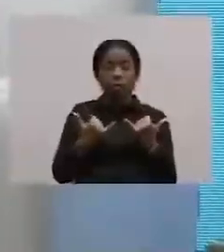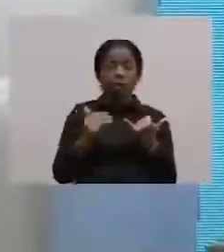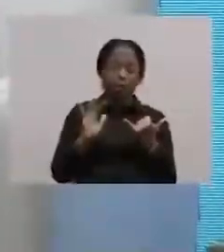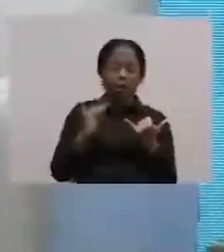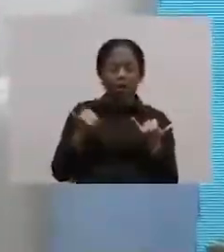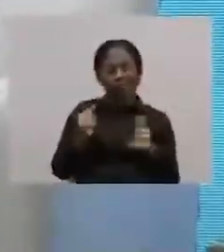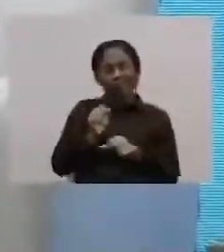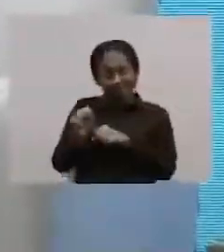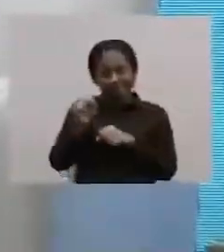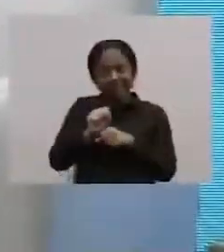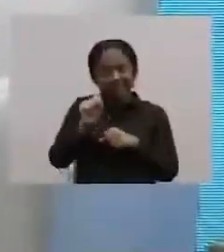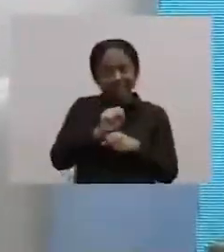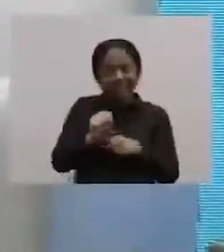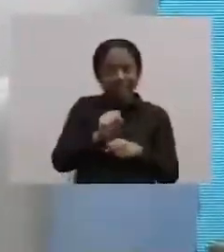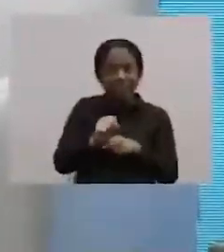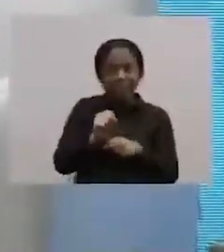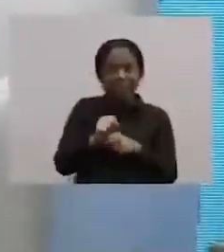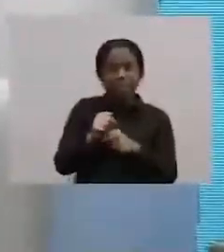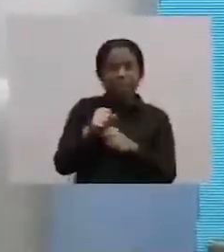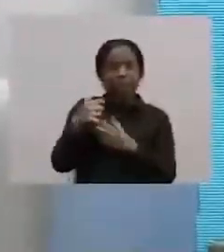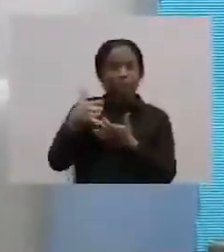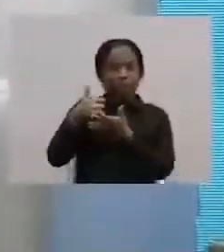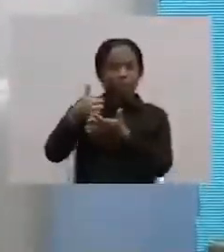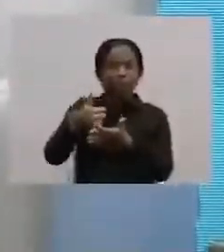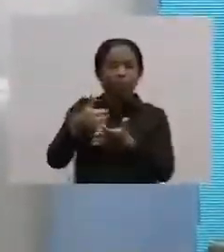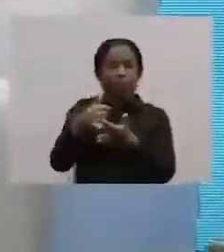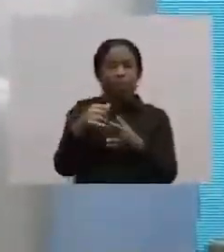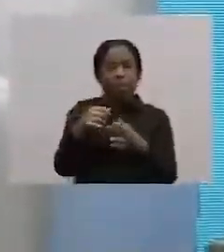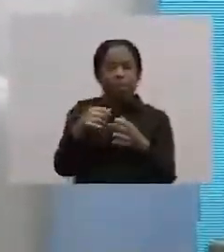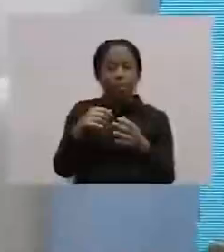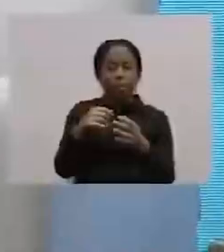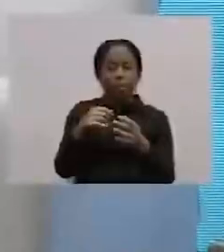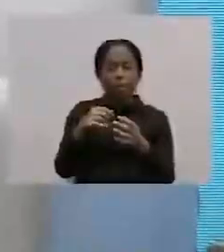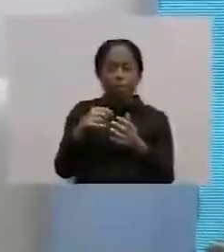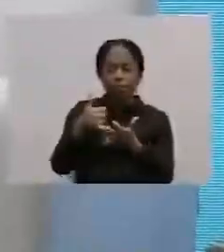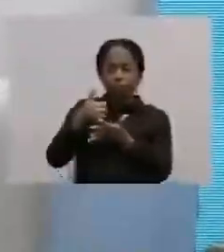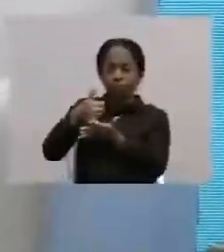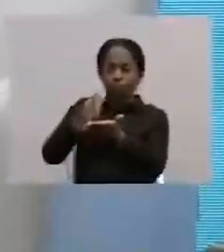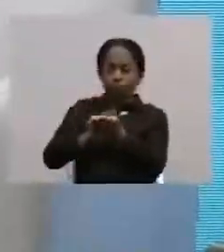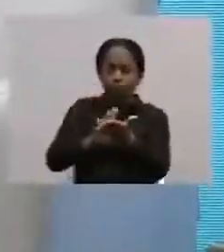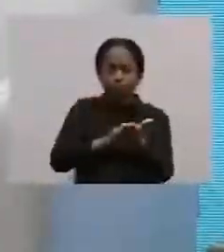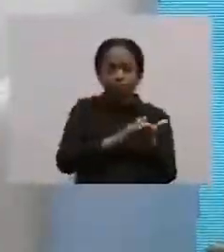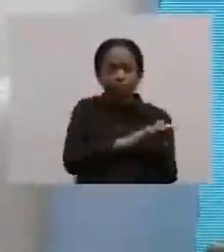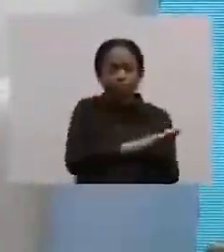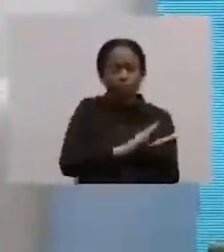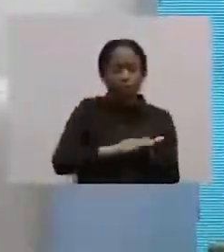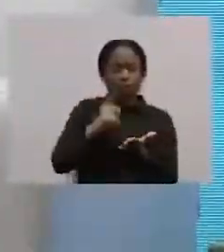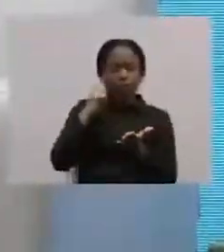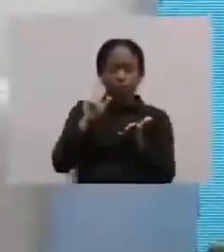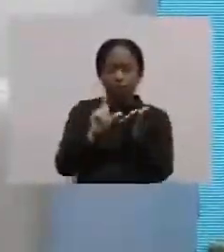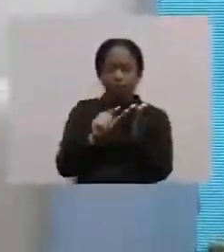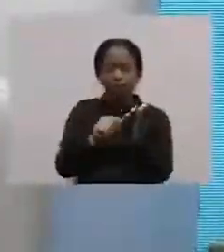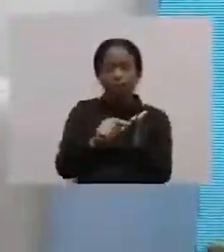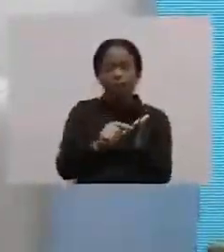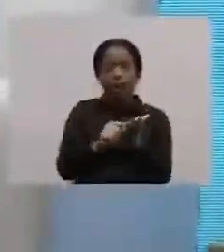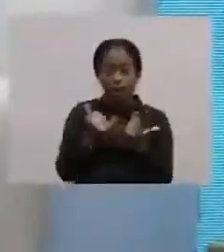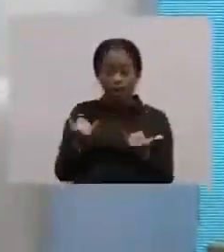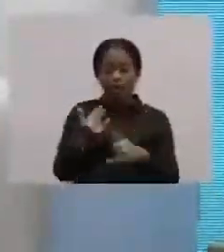Estamos trabajando en el Premio Nacional de Periodismo también. Esta tarde tenemos la reunión para decidir ese tema.